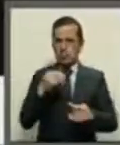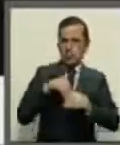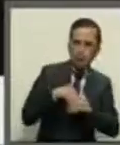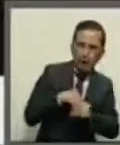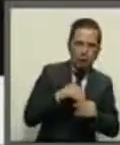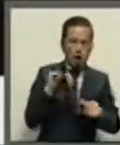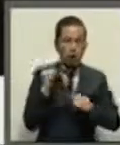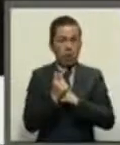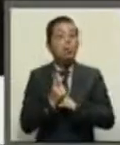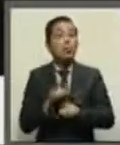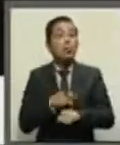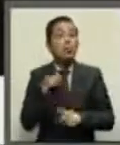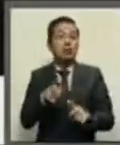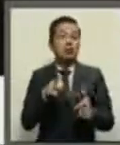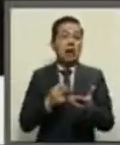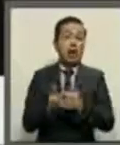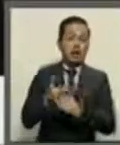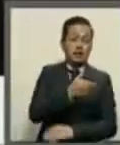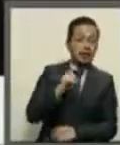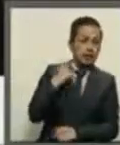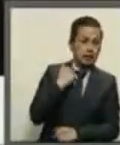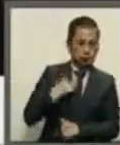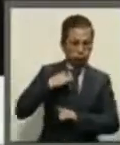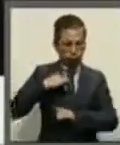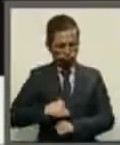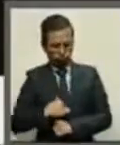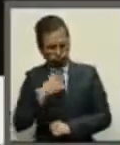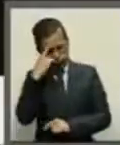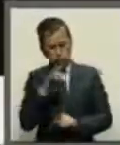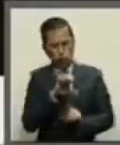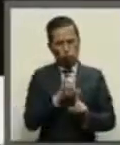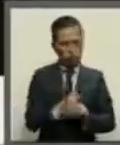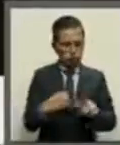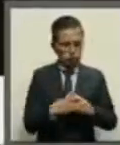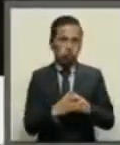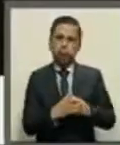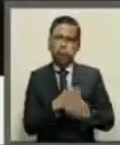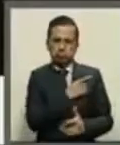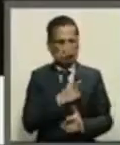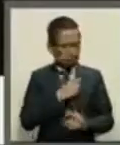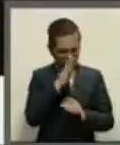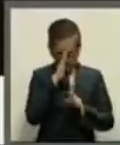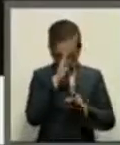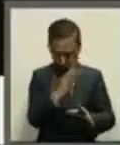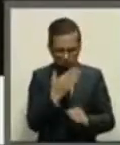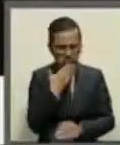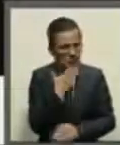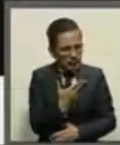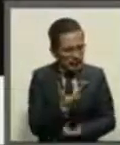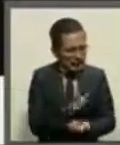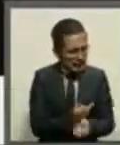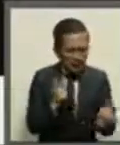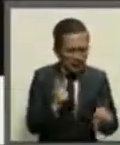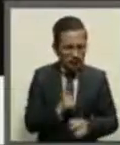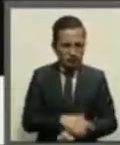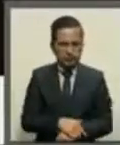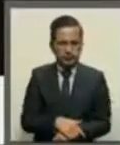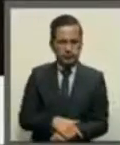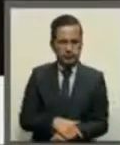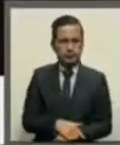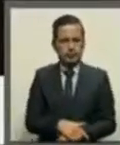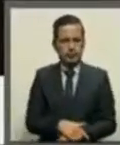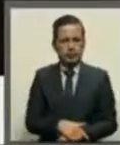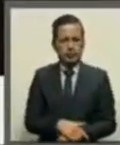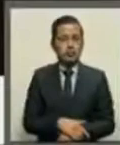encargo manejó como comisionado bajo los principios de imparcialidad y autonomía. Por lo que, a partir de lo